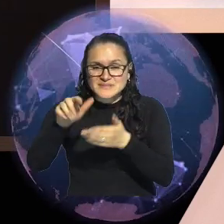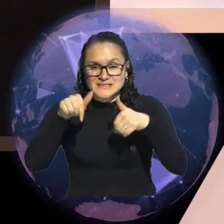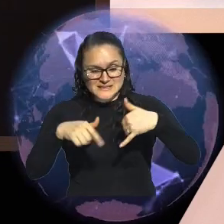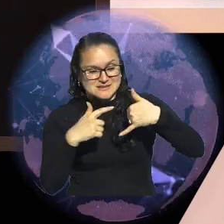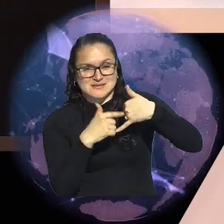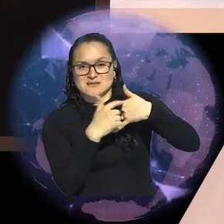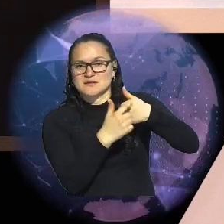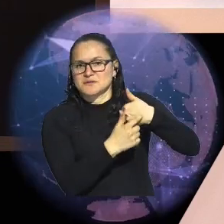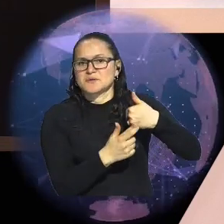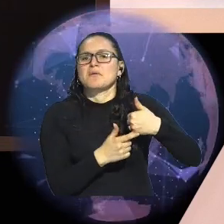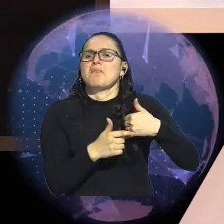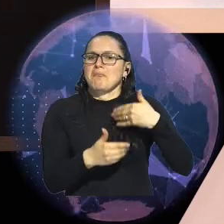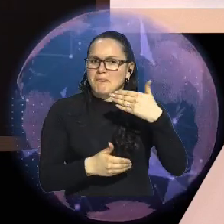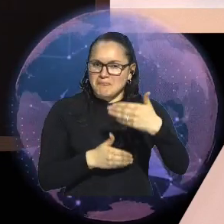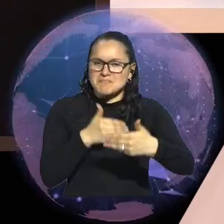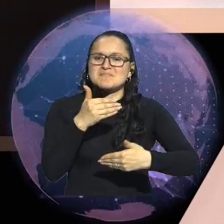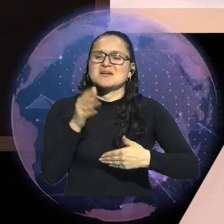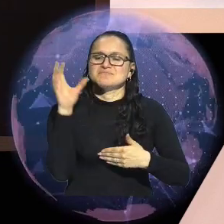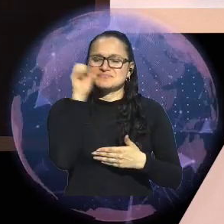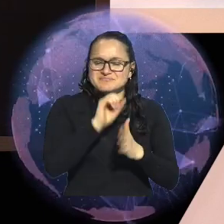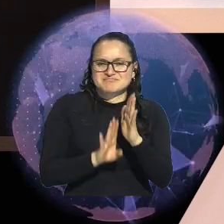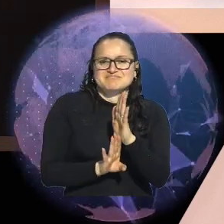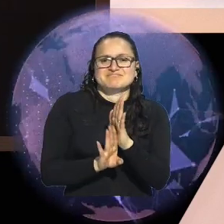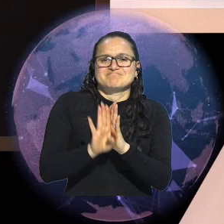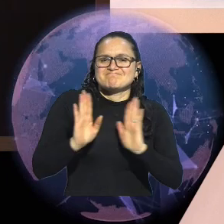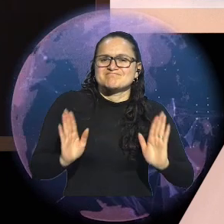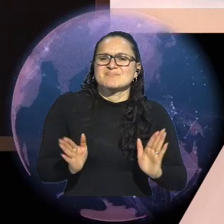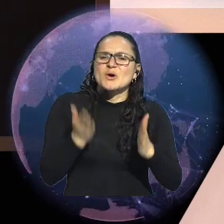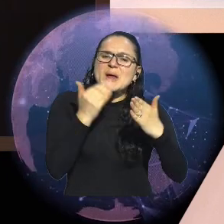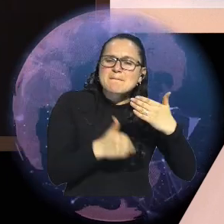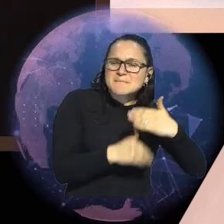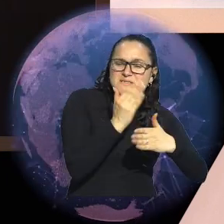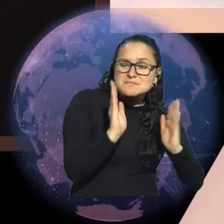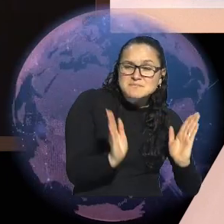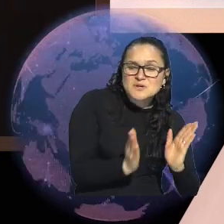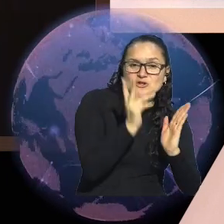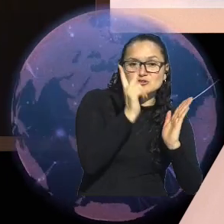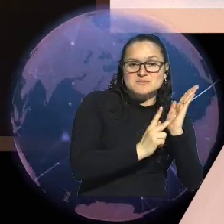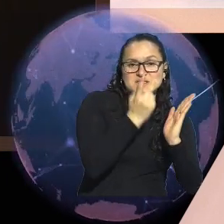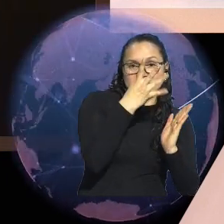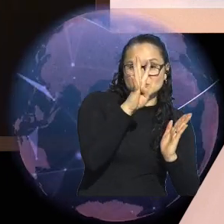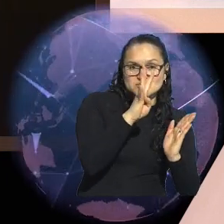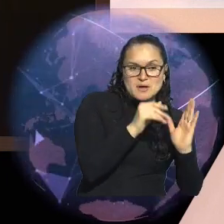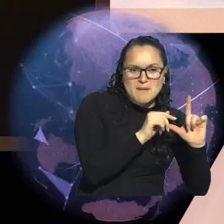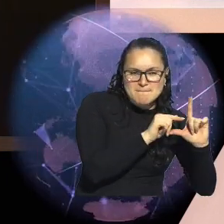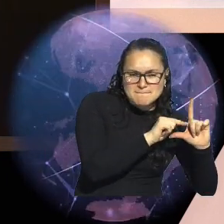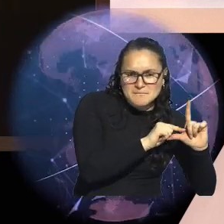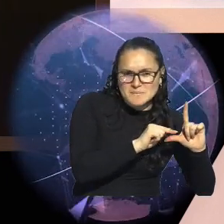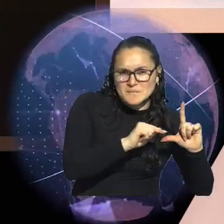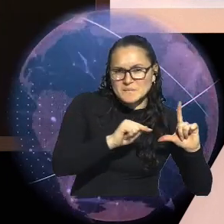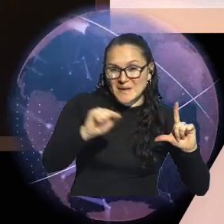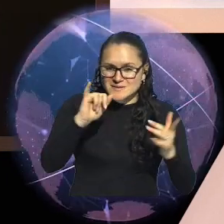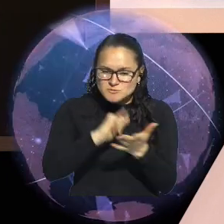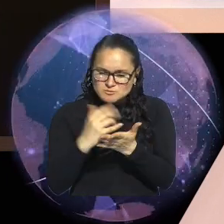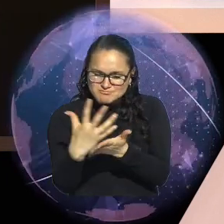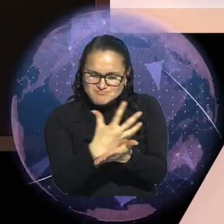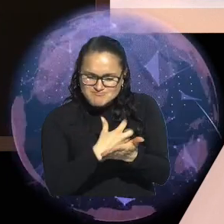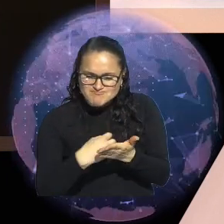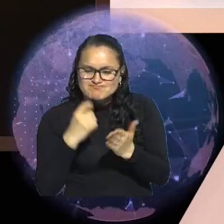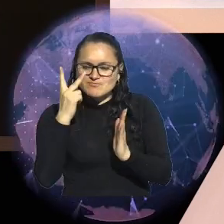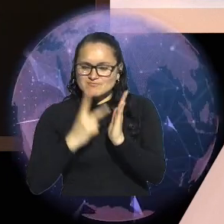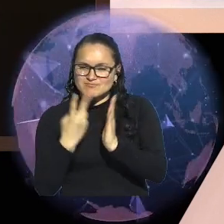una senda de crecimiento desde el año 2014 y de acuerdo con las cifras que fueron transportadas para el año 2019